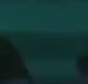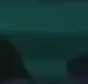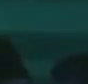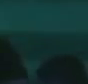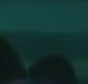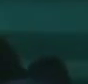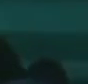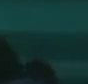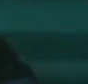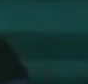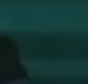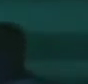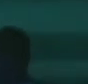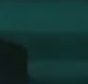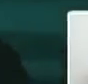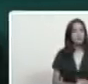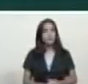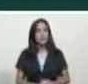Bienvenidos